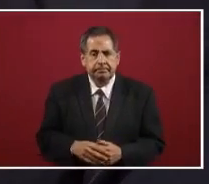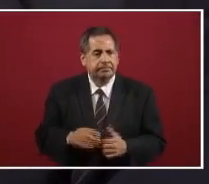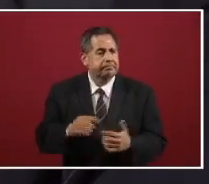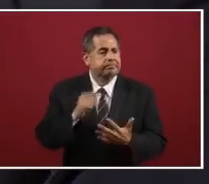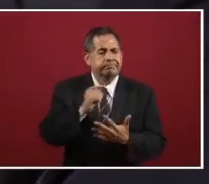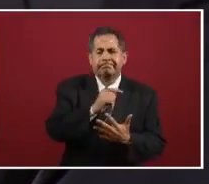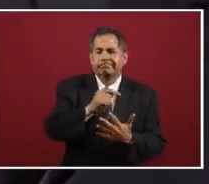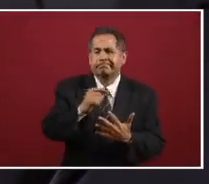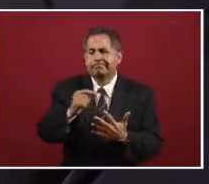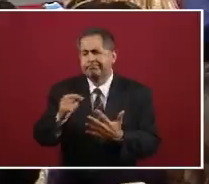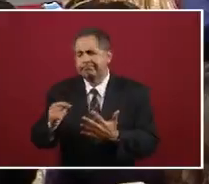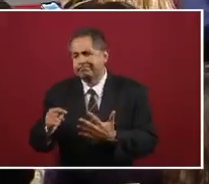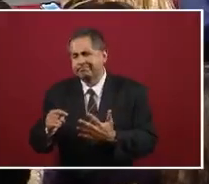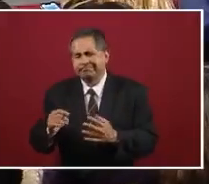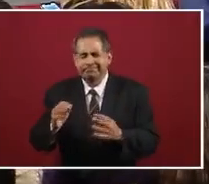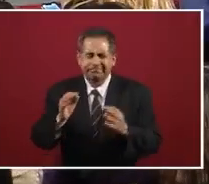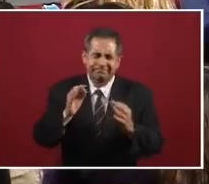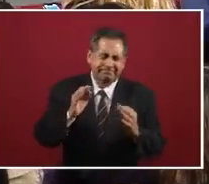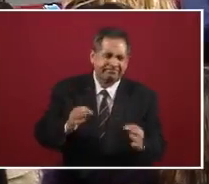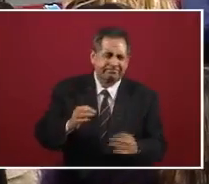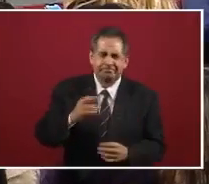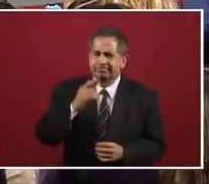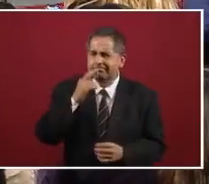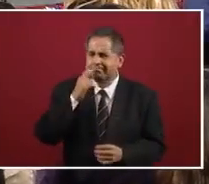condiciones inmejorables